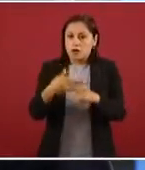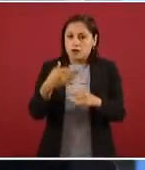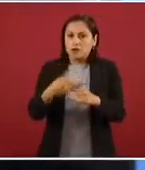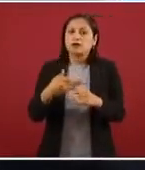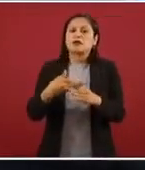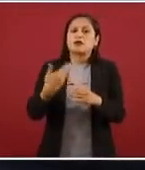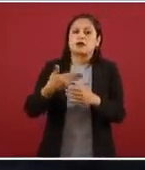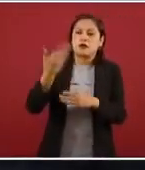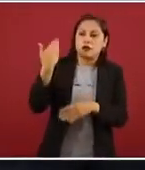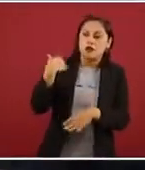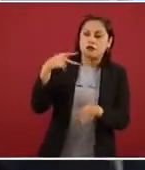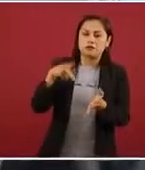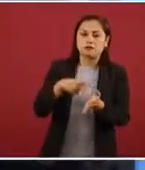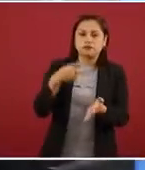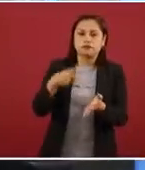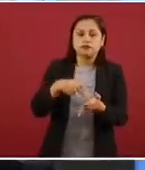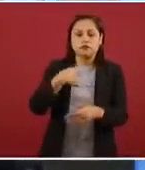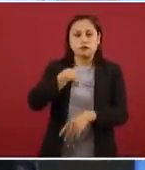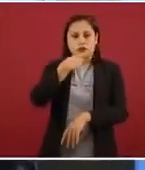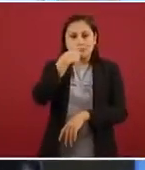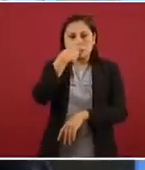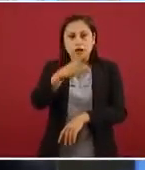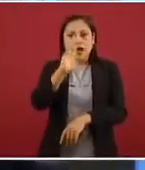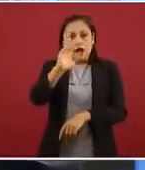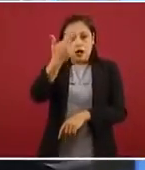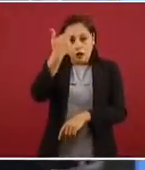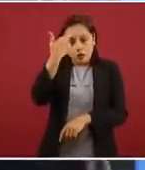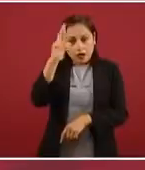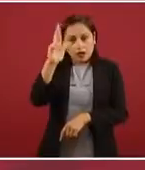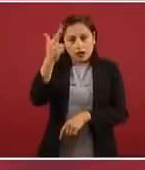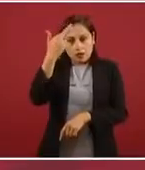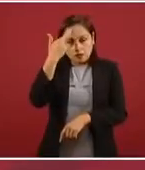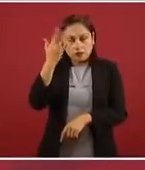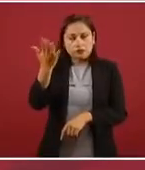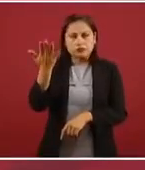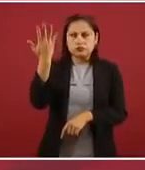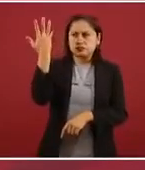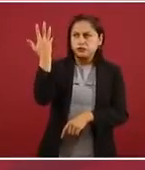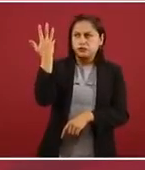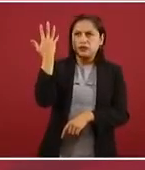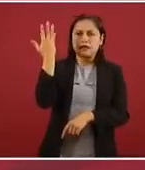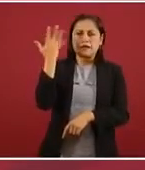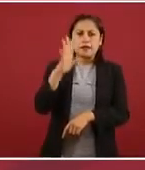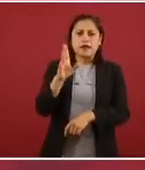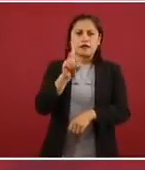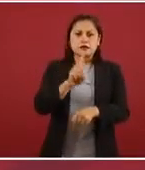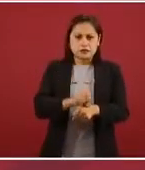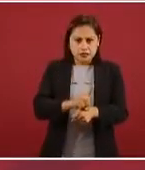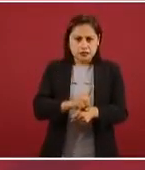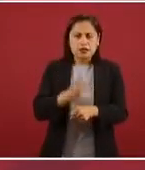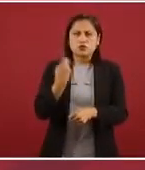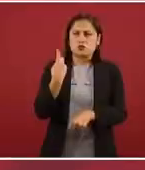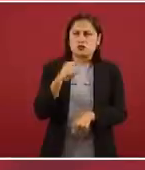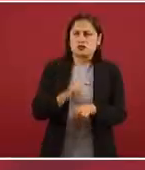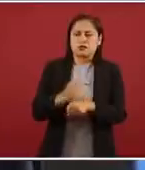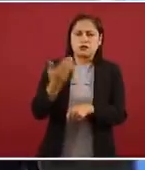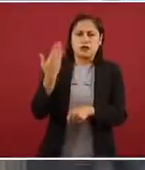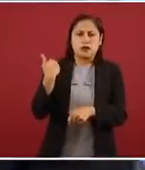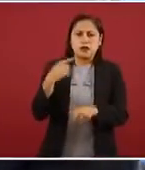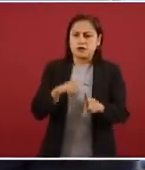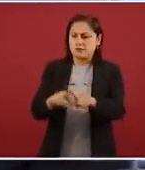constantemente. Tuve una reunión hace 10 días o una semana con todo el gabinete,